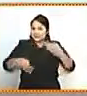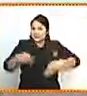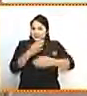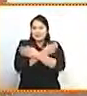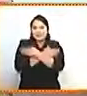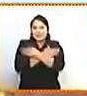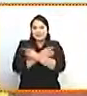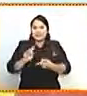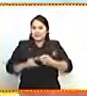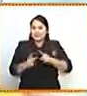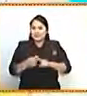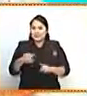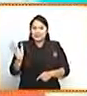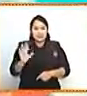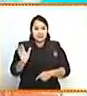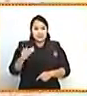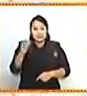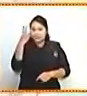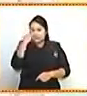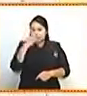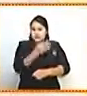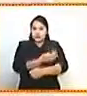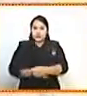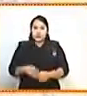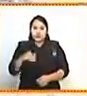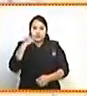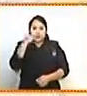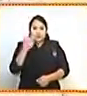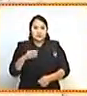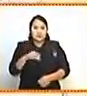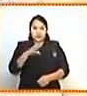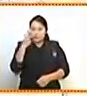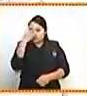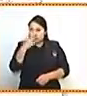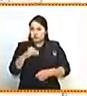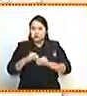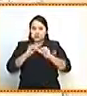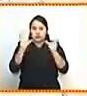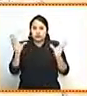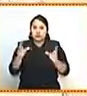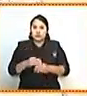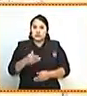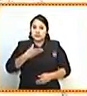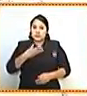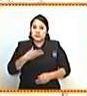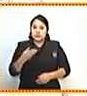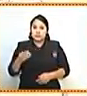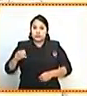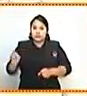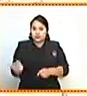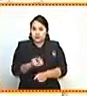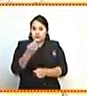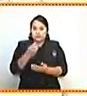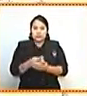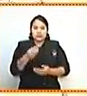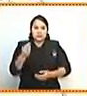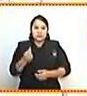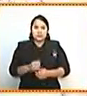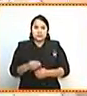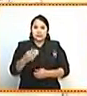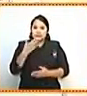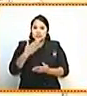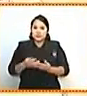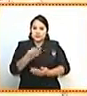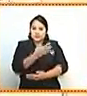Amigos, me despido en esta linda tarde deseándoles un bonito día y que tienen una oportunidad más en el día para ser un feliz ganador. Muy buenos días.